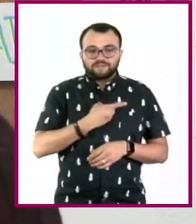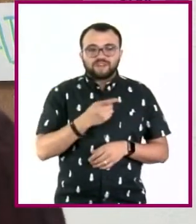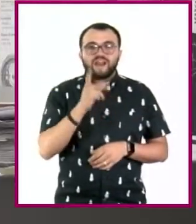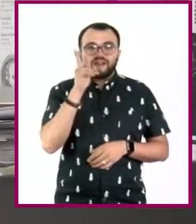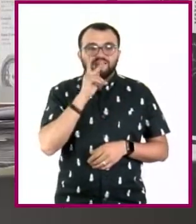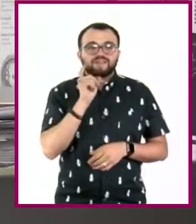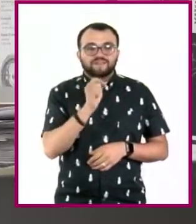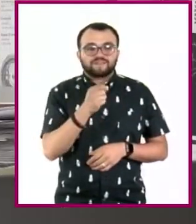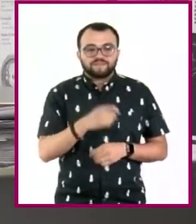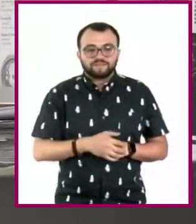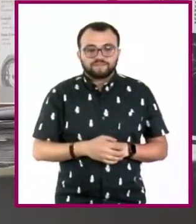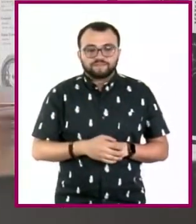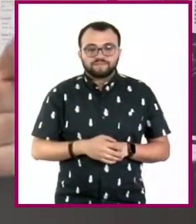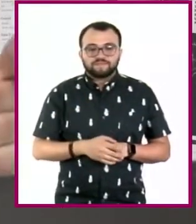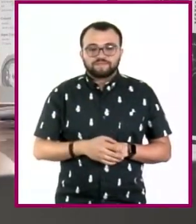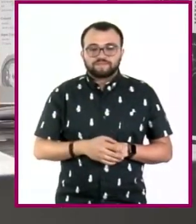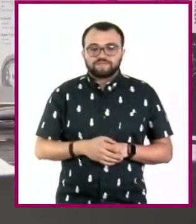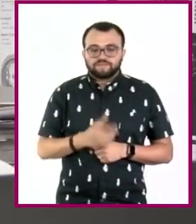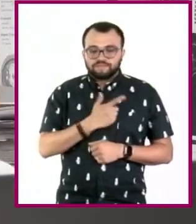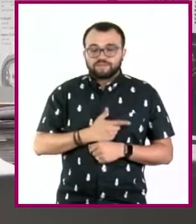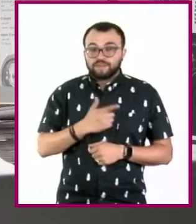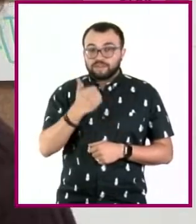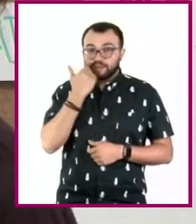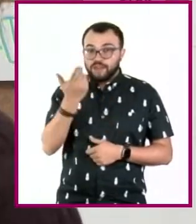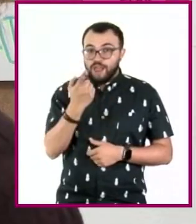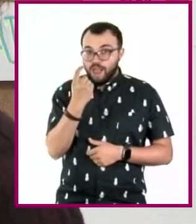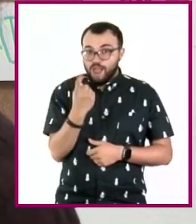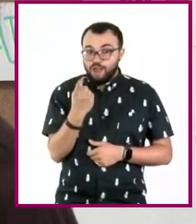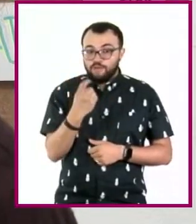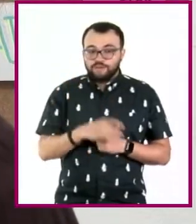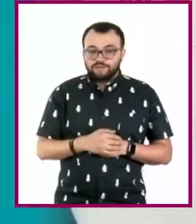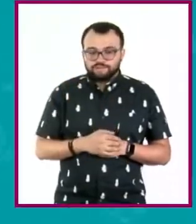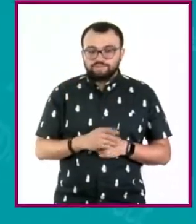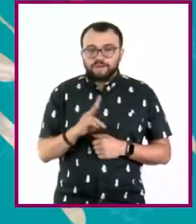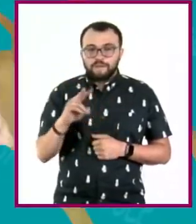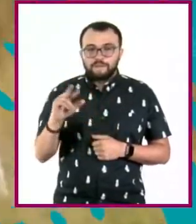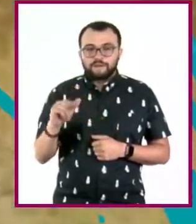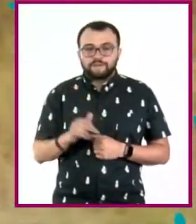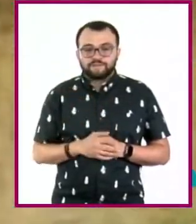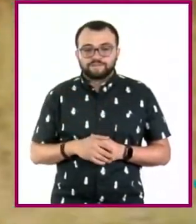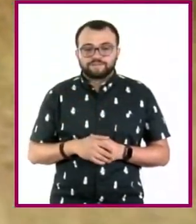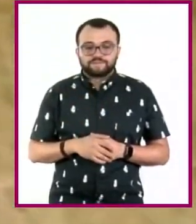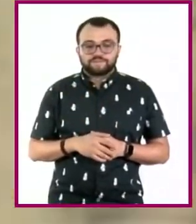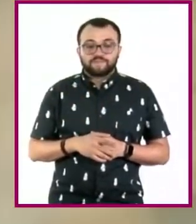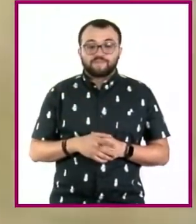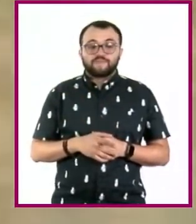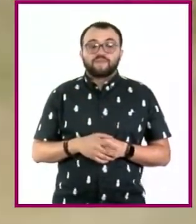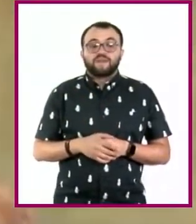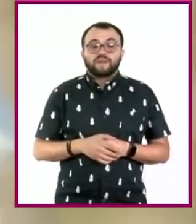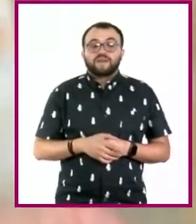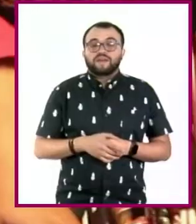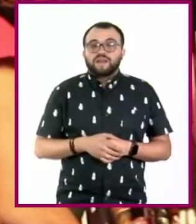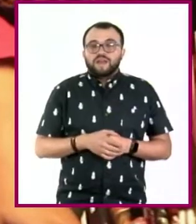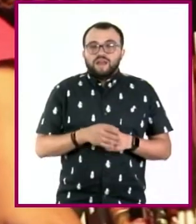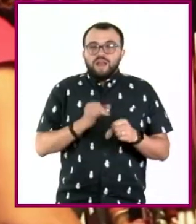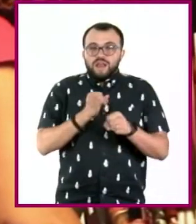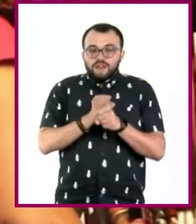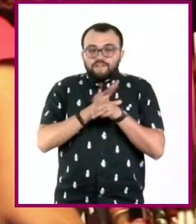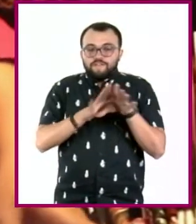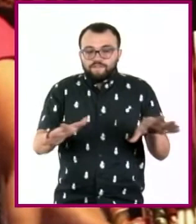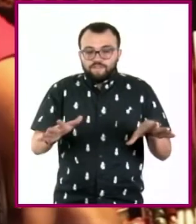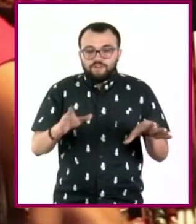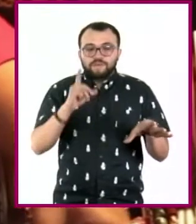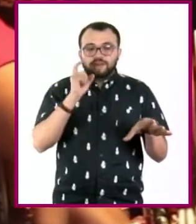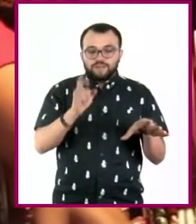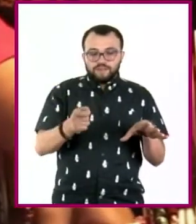ves? Me late. ¿Quieres agua de horchata? Va. Un informe de la Comisión Económica para América